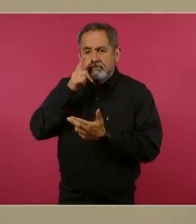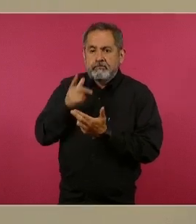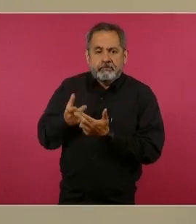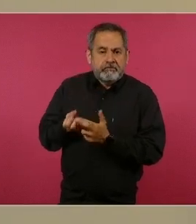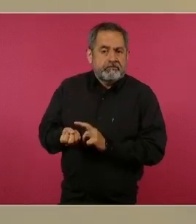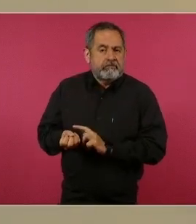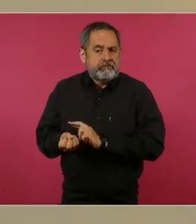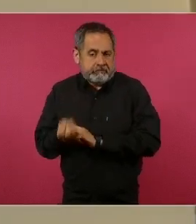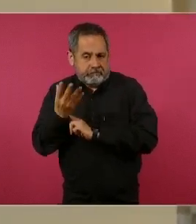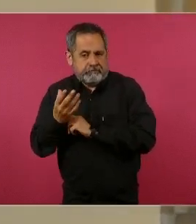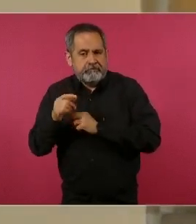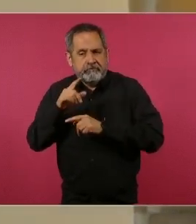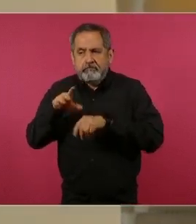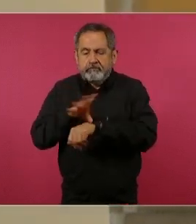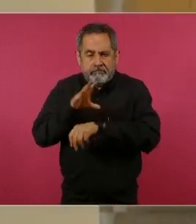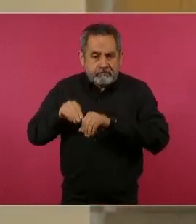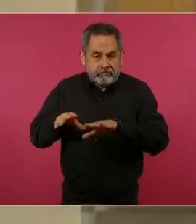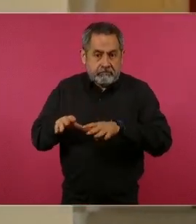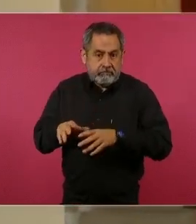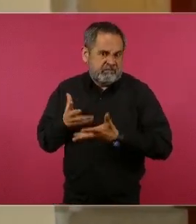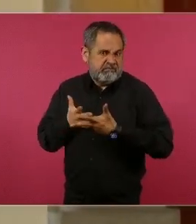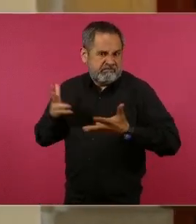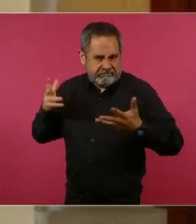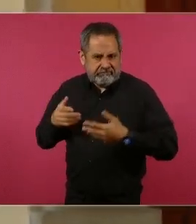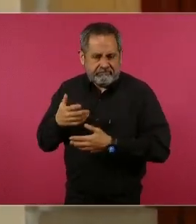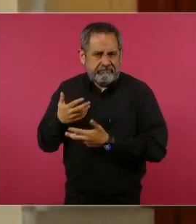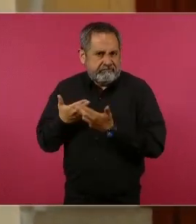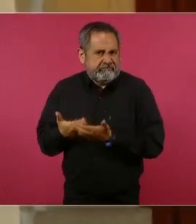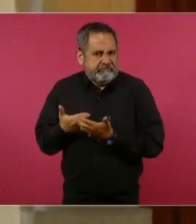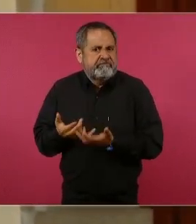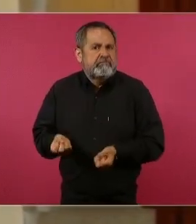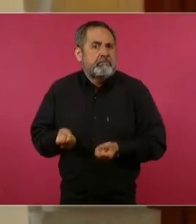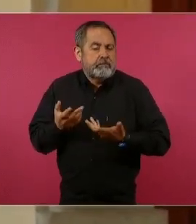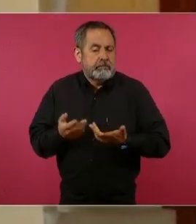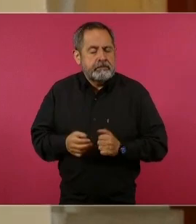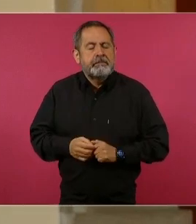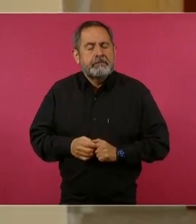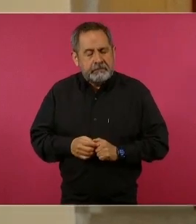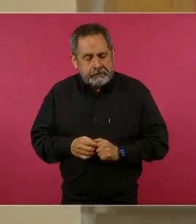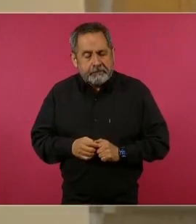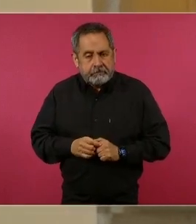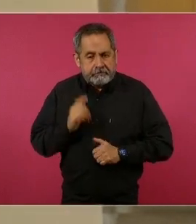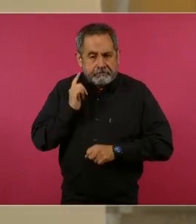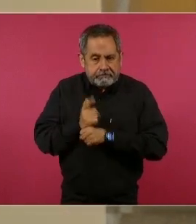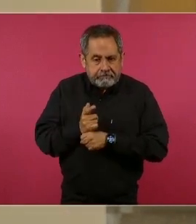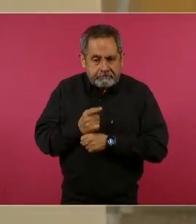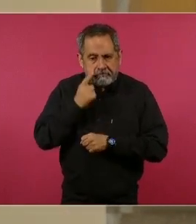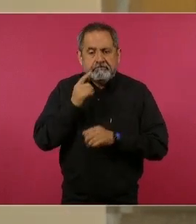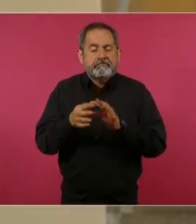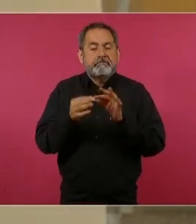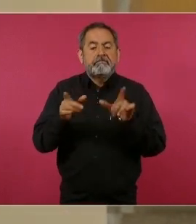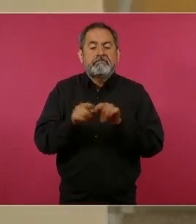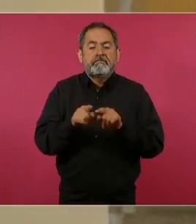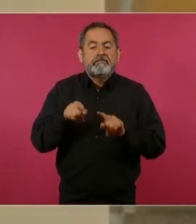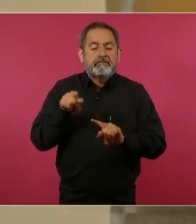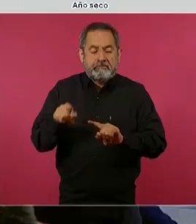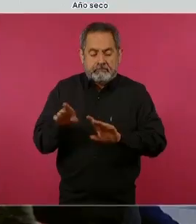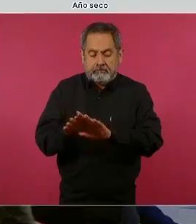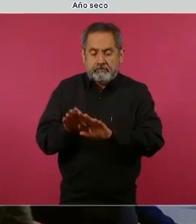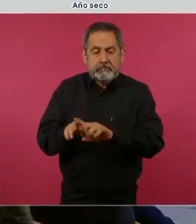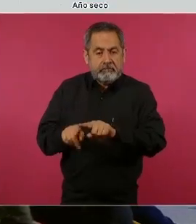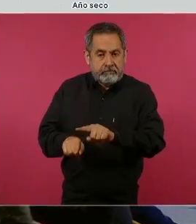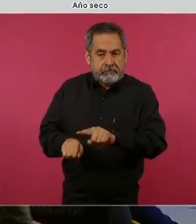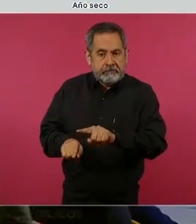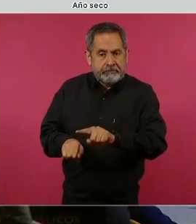de almacenamiento de gran tamaño. Y en resumen, lo que podemos comentar es cuál ha sido el comportamiento de